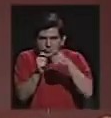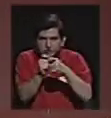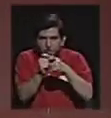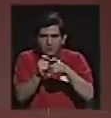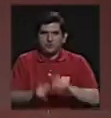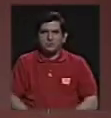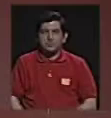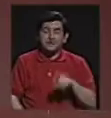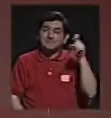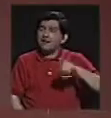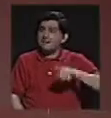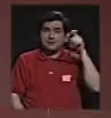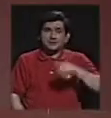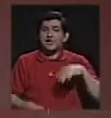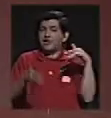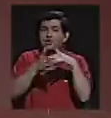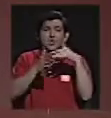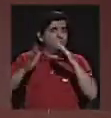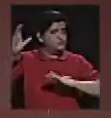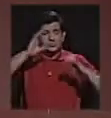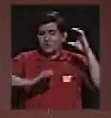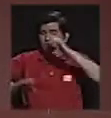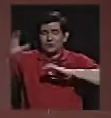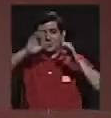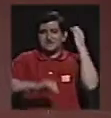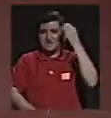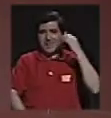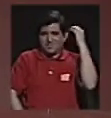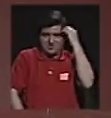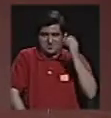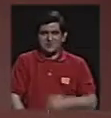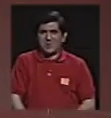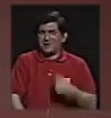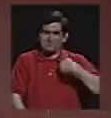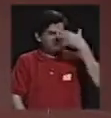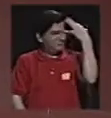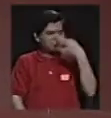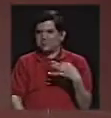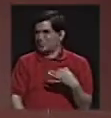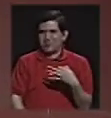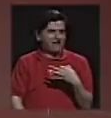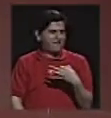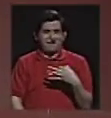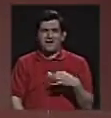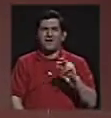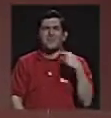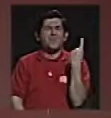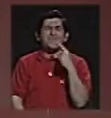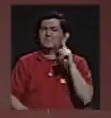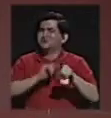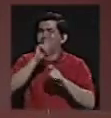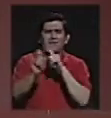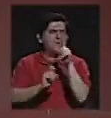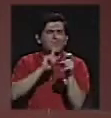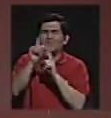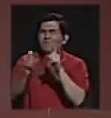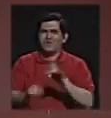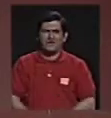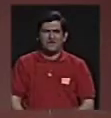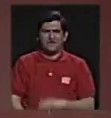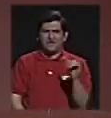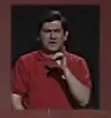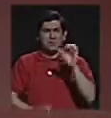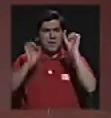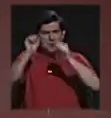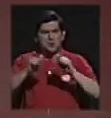requiere de estudios científicos de opinión. O sea, yo no creo que que no son solo encuestas, ¿verdad? También